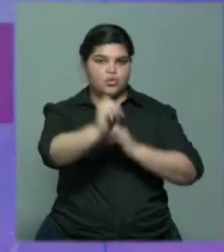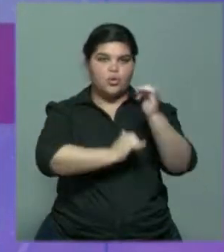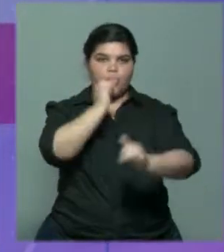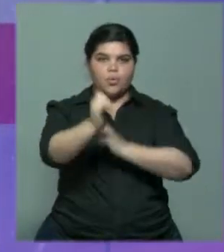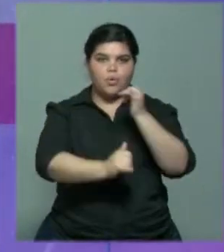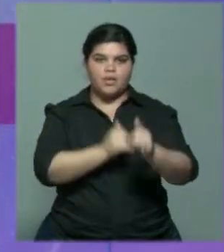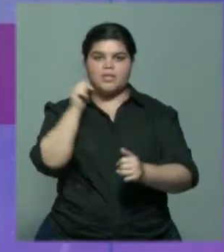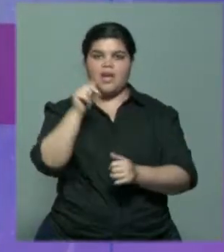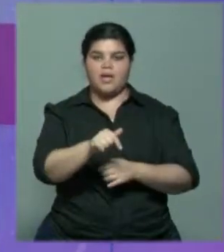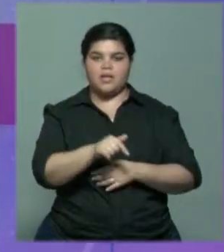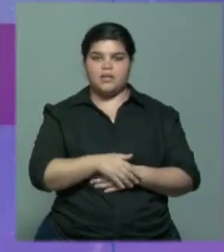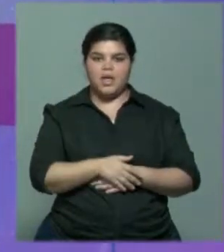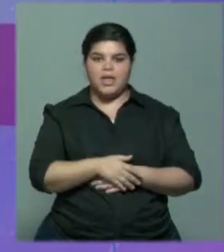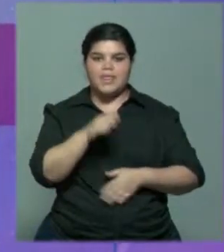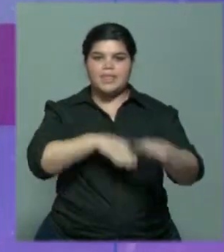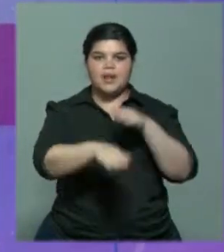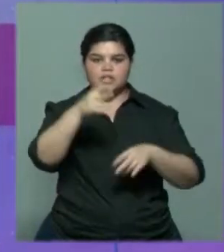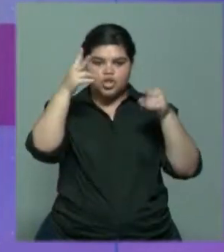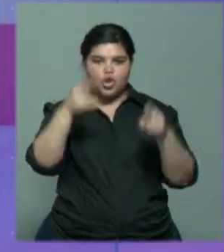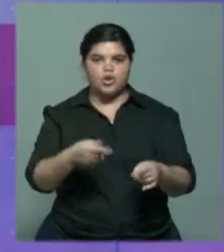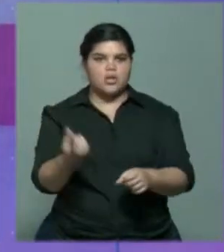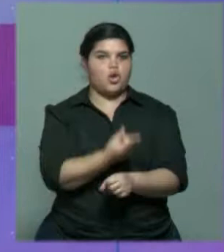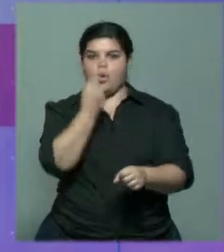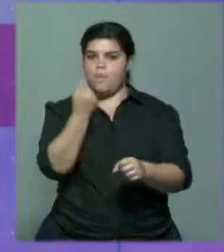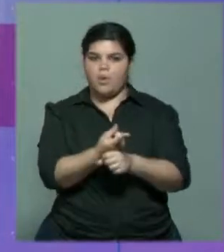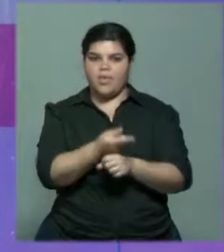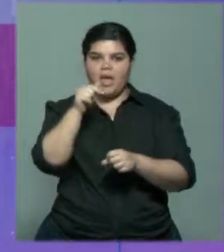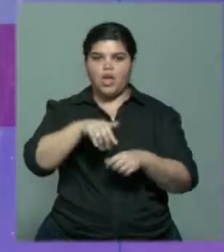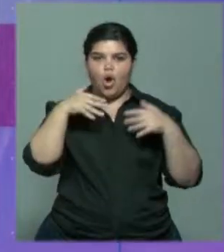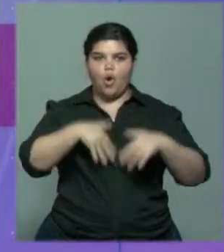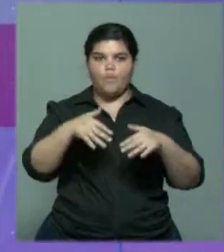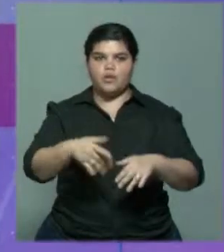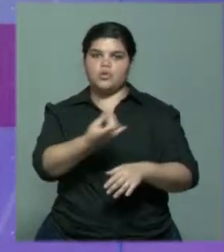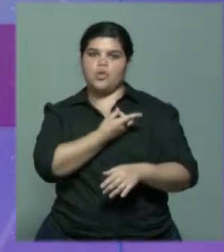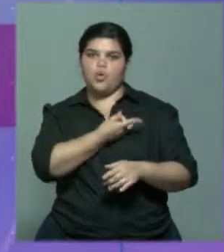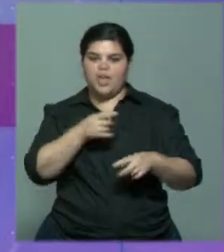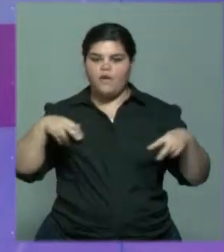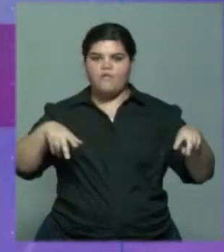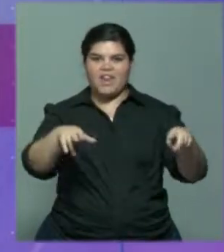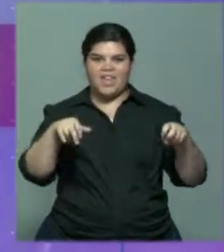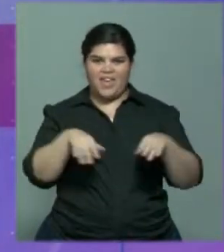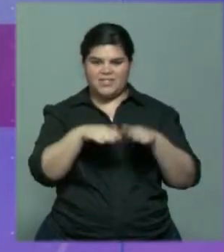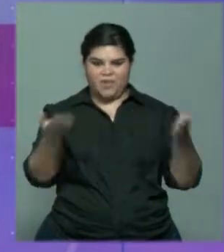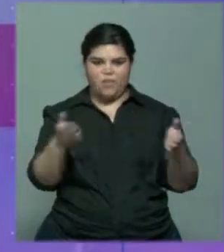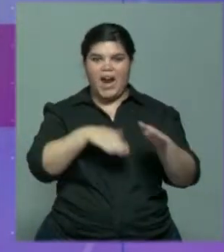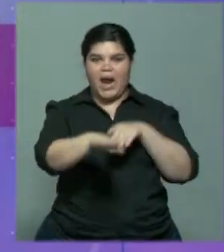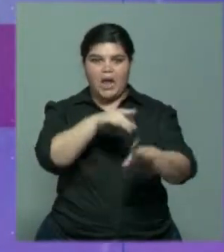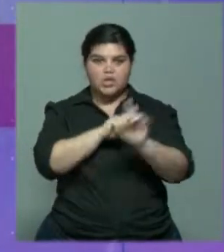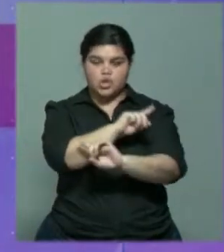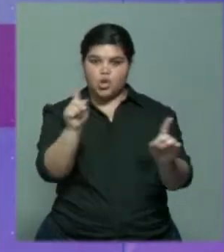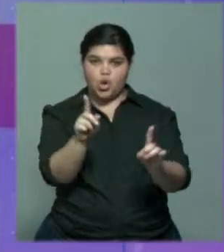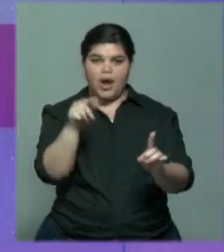de ninguna forma el tránsito y obliga a que las manifestaciones tengan que ser por las veredas o ni siquiera cortando